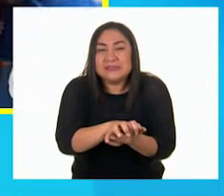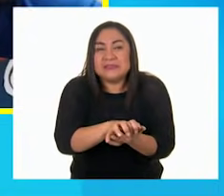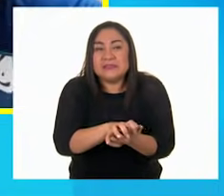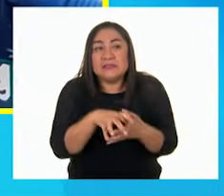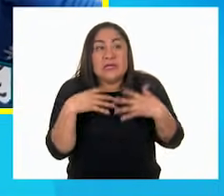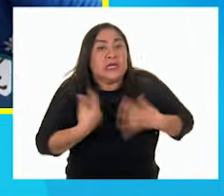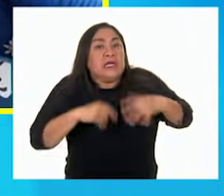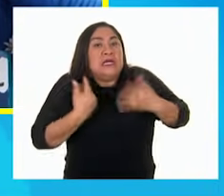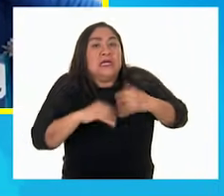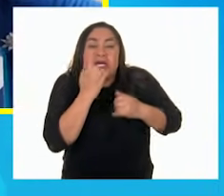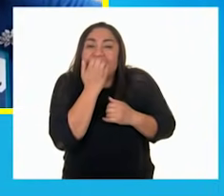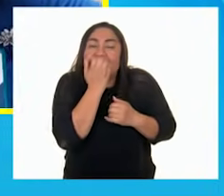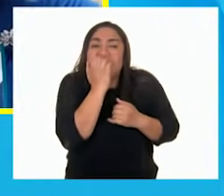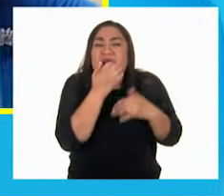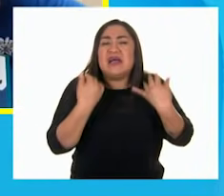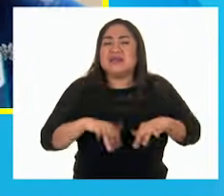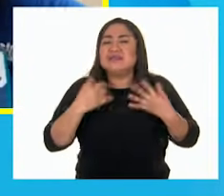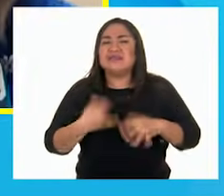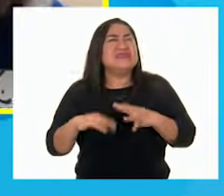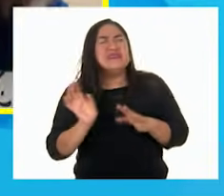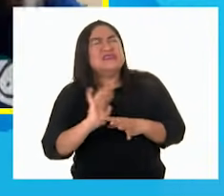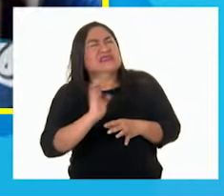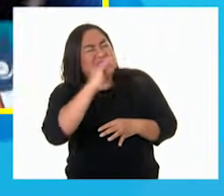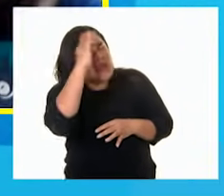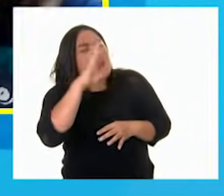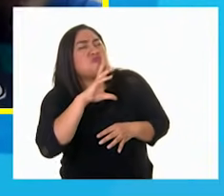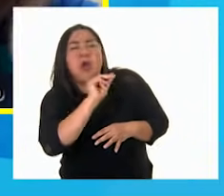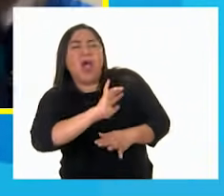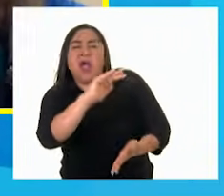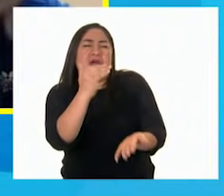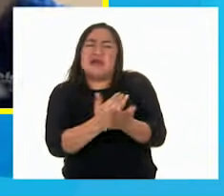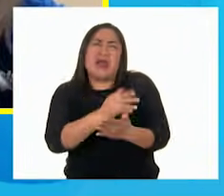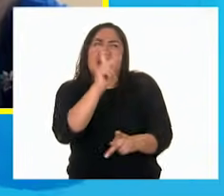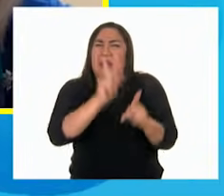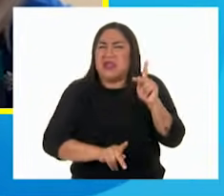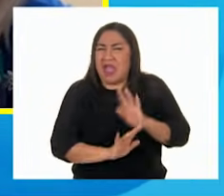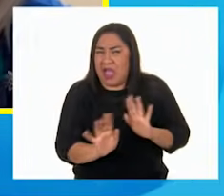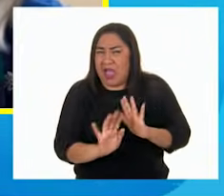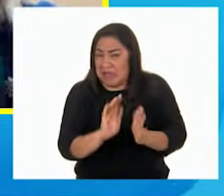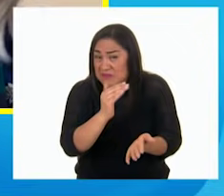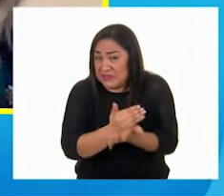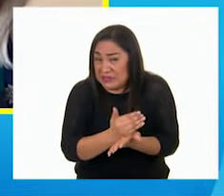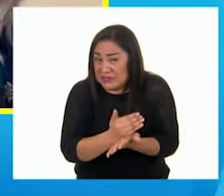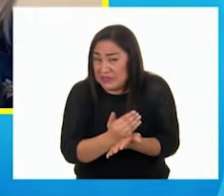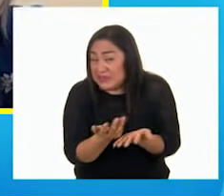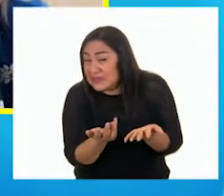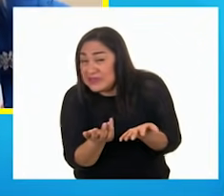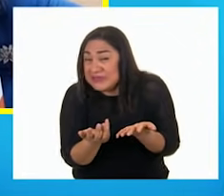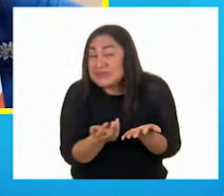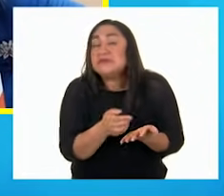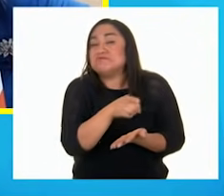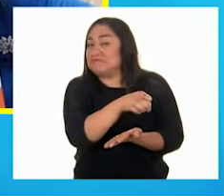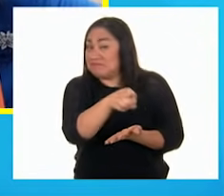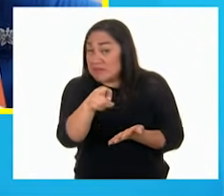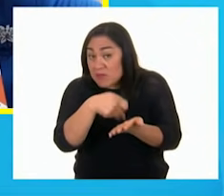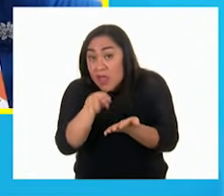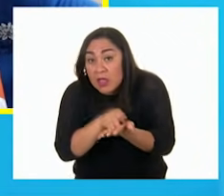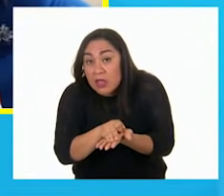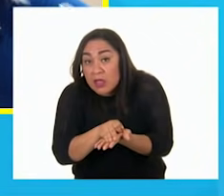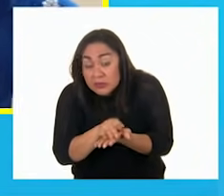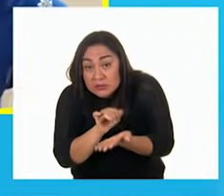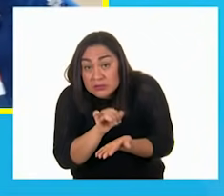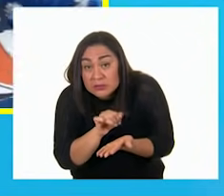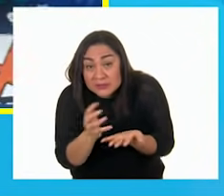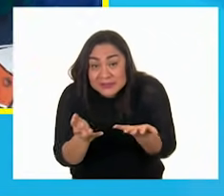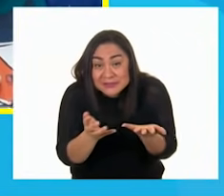¡Ay, ay, ay, ay, ay! ¡Ay, ay, no! Mejor ya no. Mejor aquí lo paramos. ¿Lo paramos? ¿No? Ay, ustedes sí son muy valientes. ¿Sí?